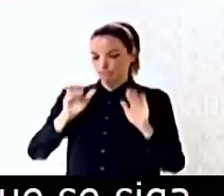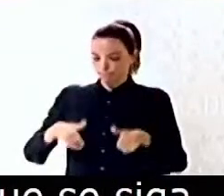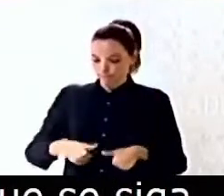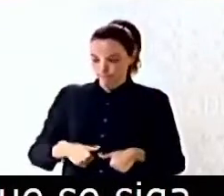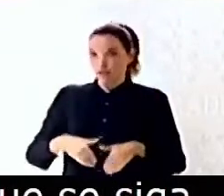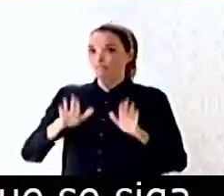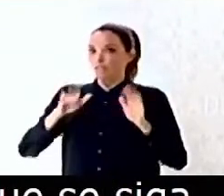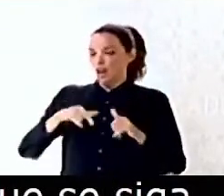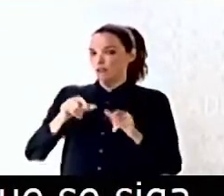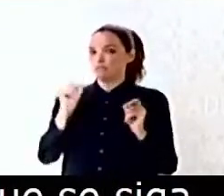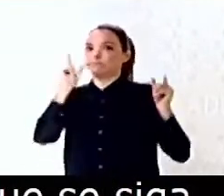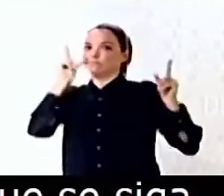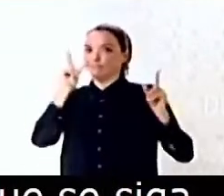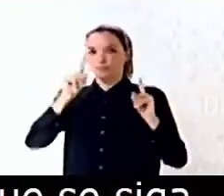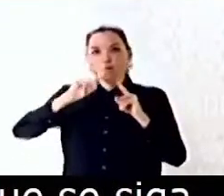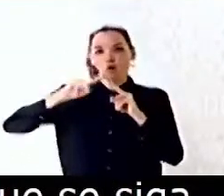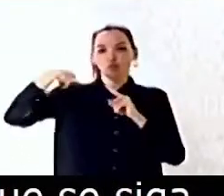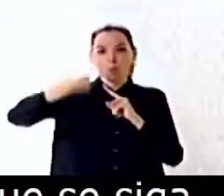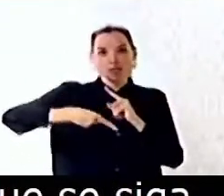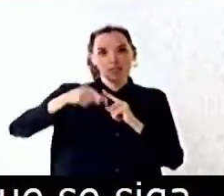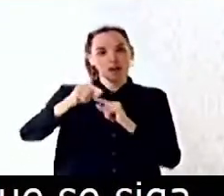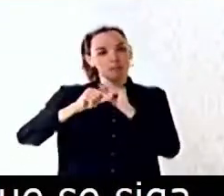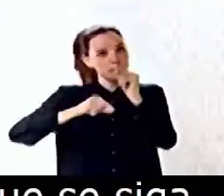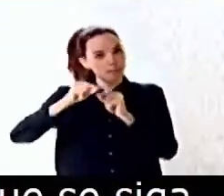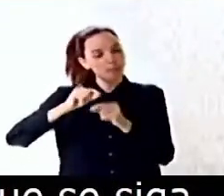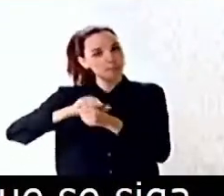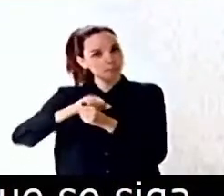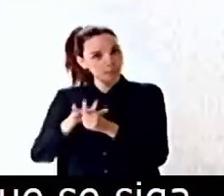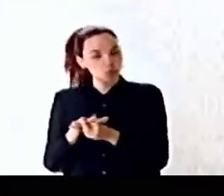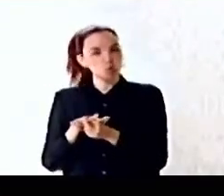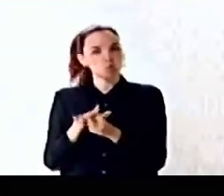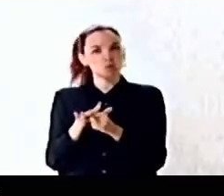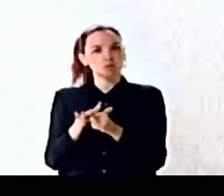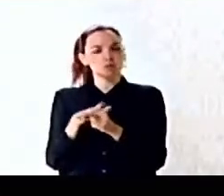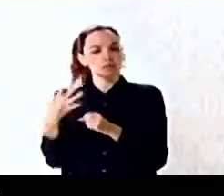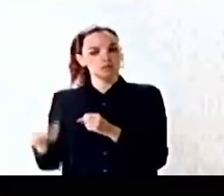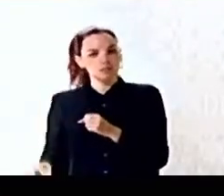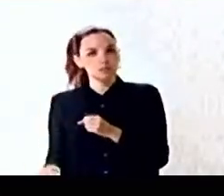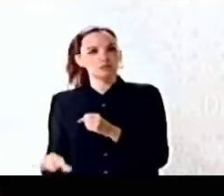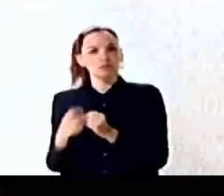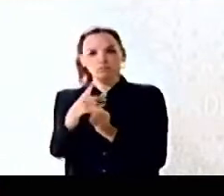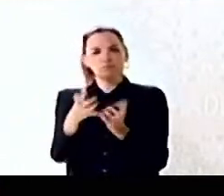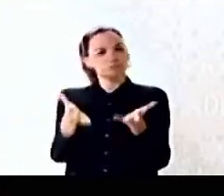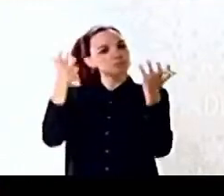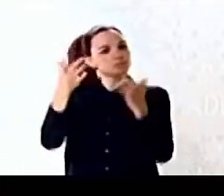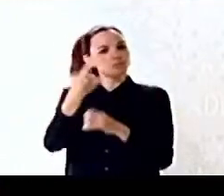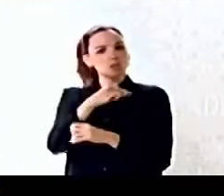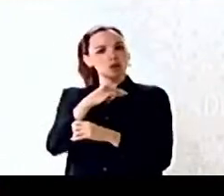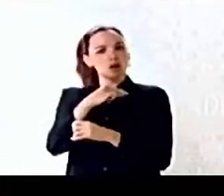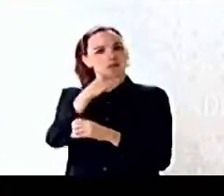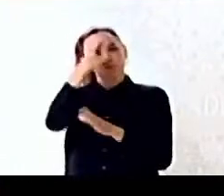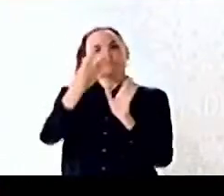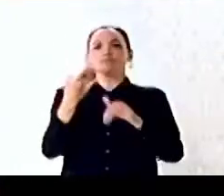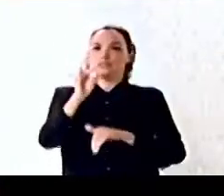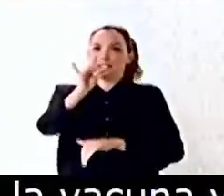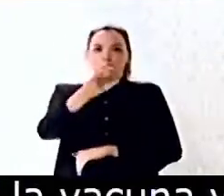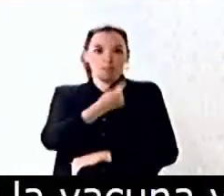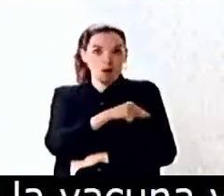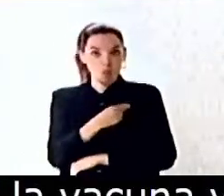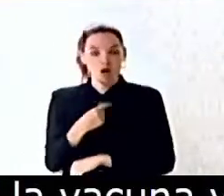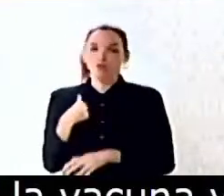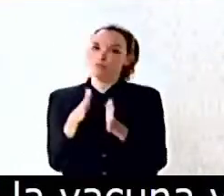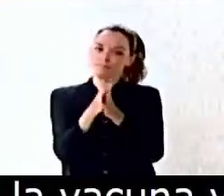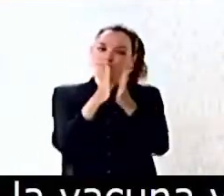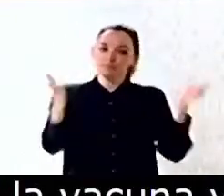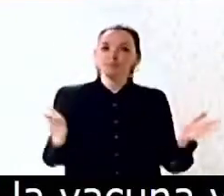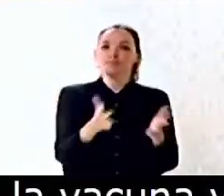ve las consecuencias que puede tener este virus, que ve los beneficios de la vacuna y que decide vacunarse. Yo animo a la población a que así lo